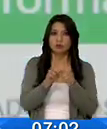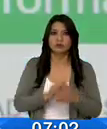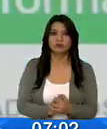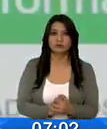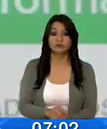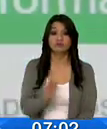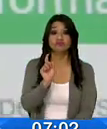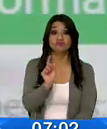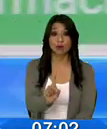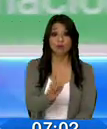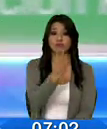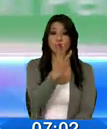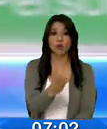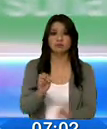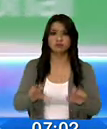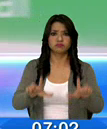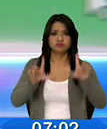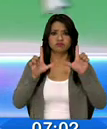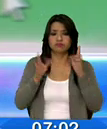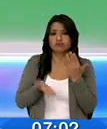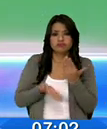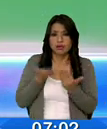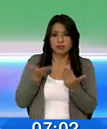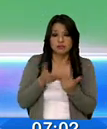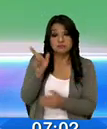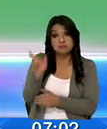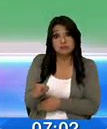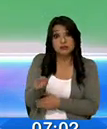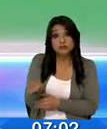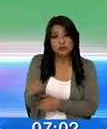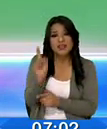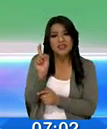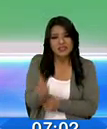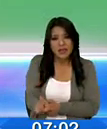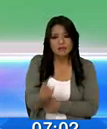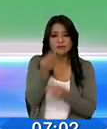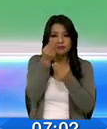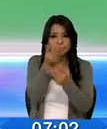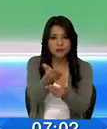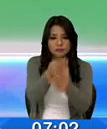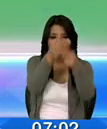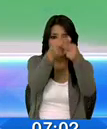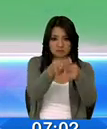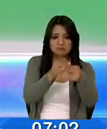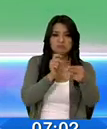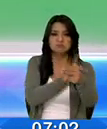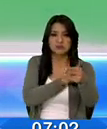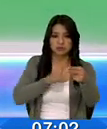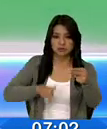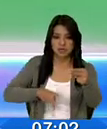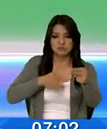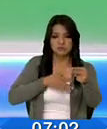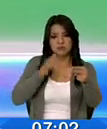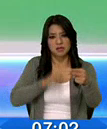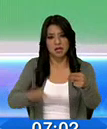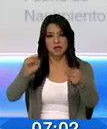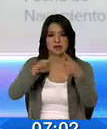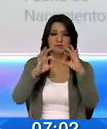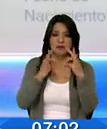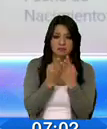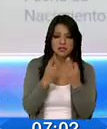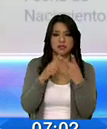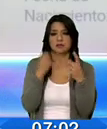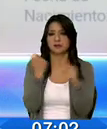ingresar al portal web, el procedimiento es sencillo. El ciudadano deberá aportar información personal referente a viajes, familia,